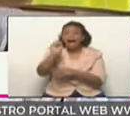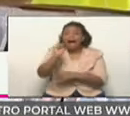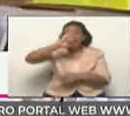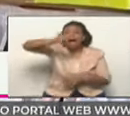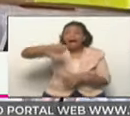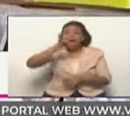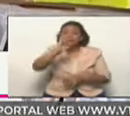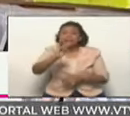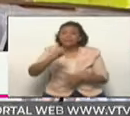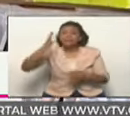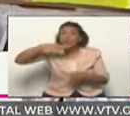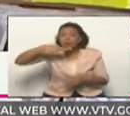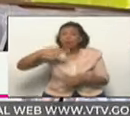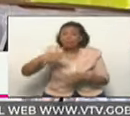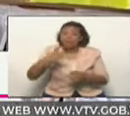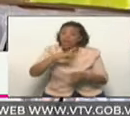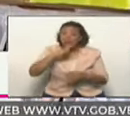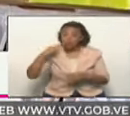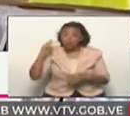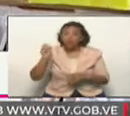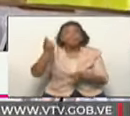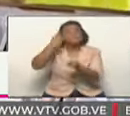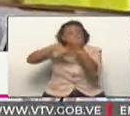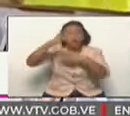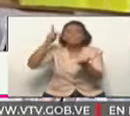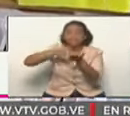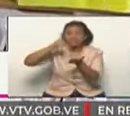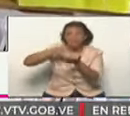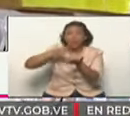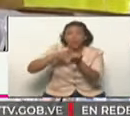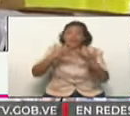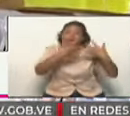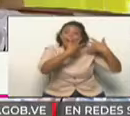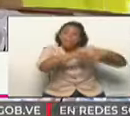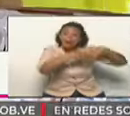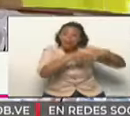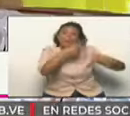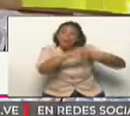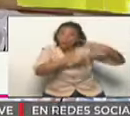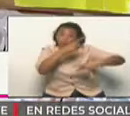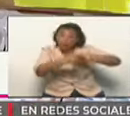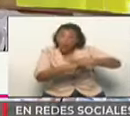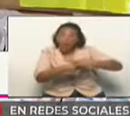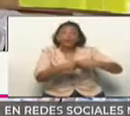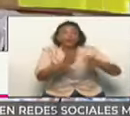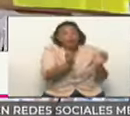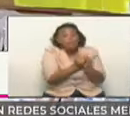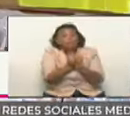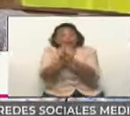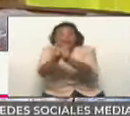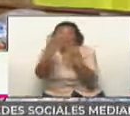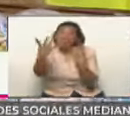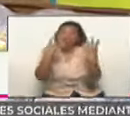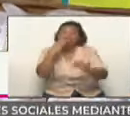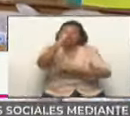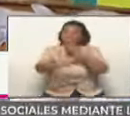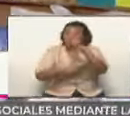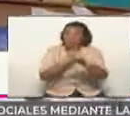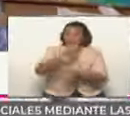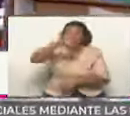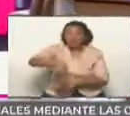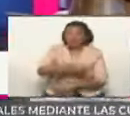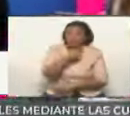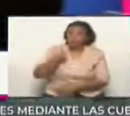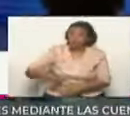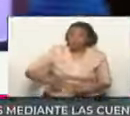ya lo estamos exportando? Nosotros estamos participando con nuestros compañeros productores que nos van a acompañar a la Feria de Importaciones China. En